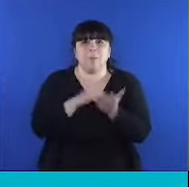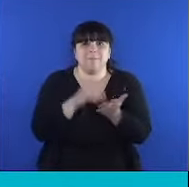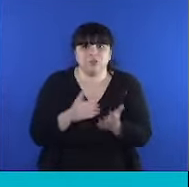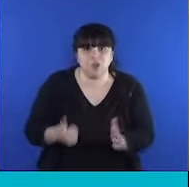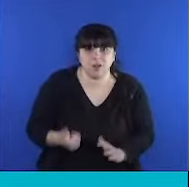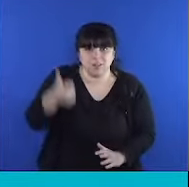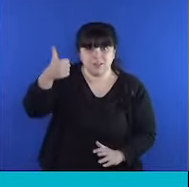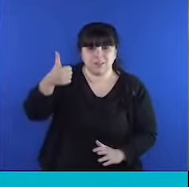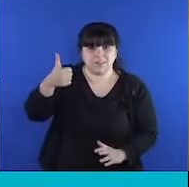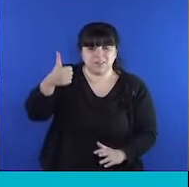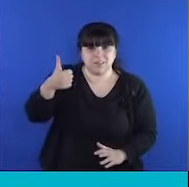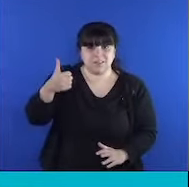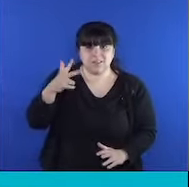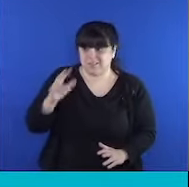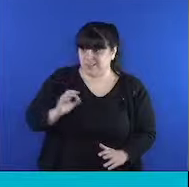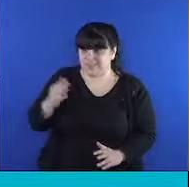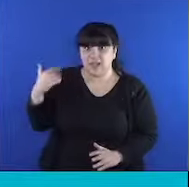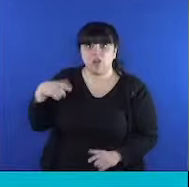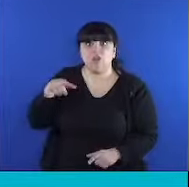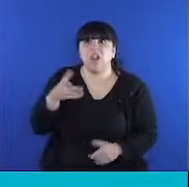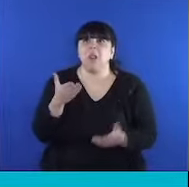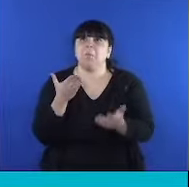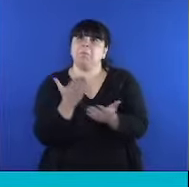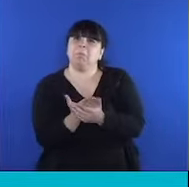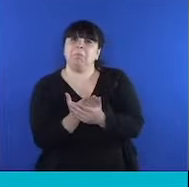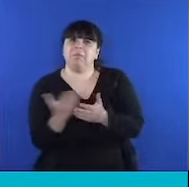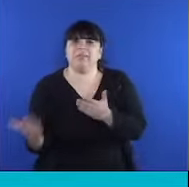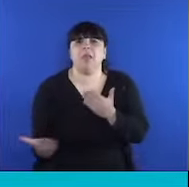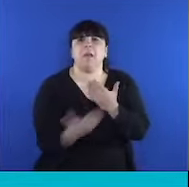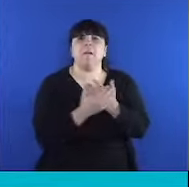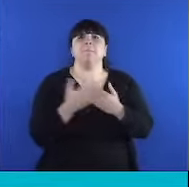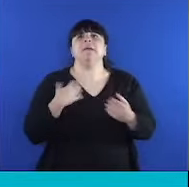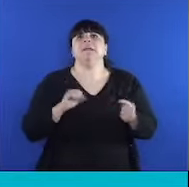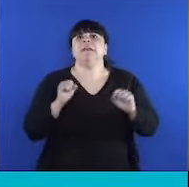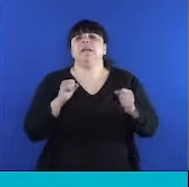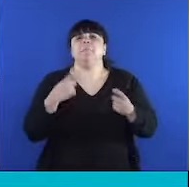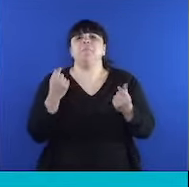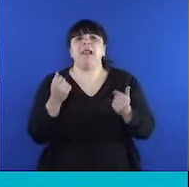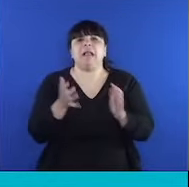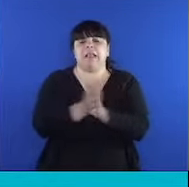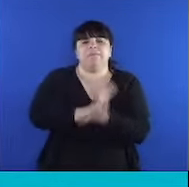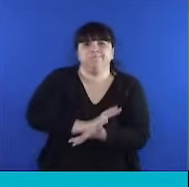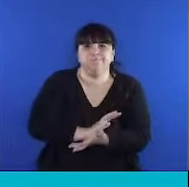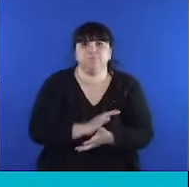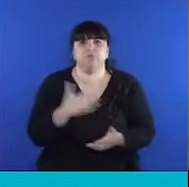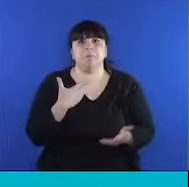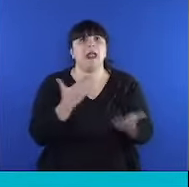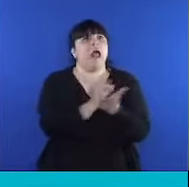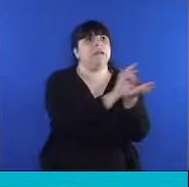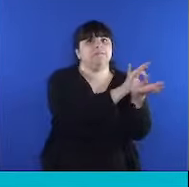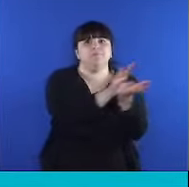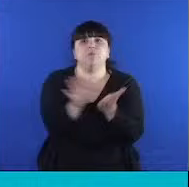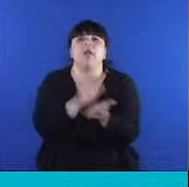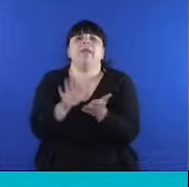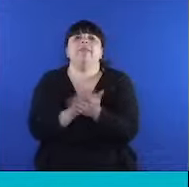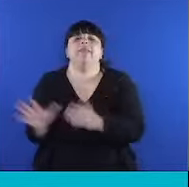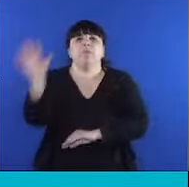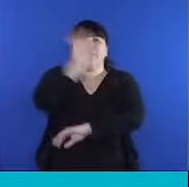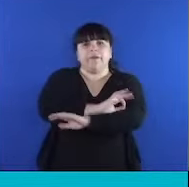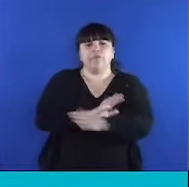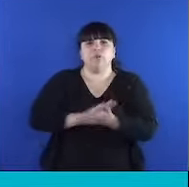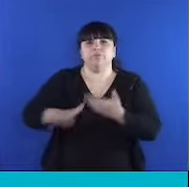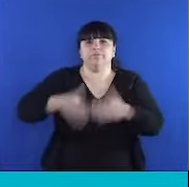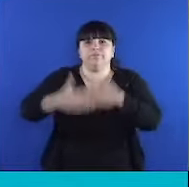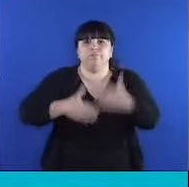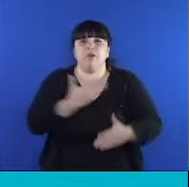últimos 3 años, y que pide un recurso preventivo de crisis para hacer despidos masivos y una reestructuración a la baja, no solo